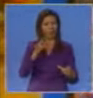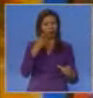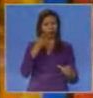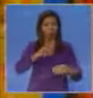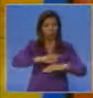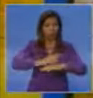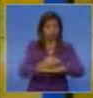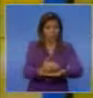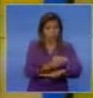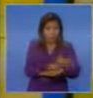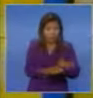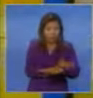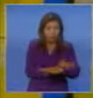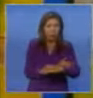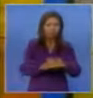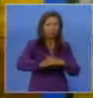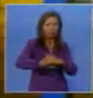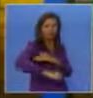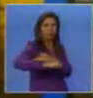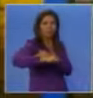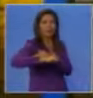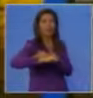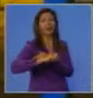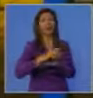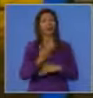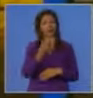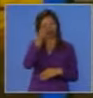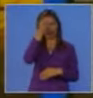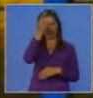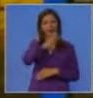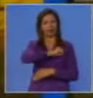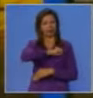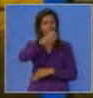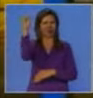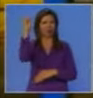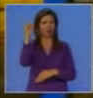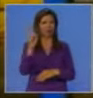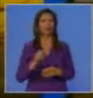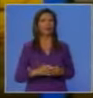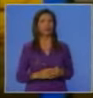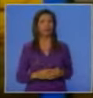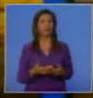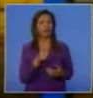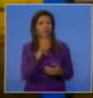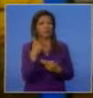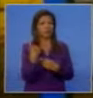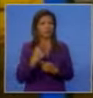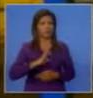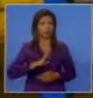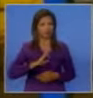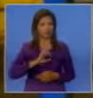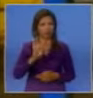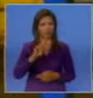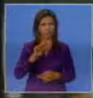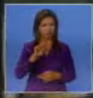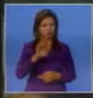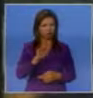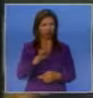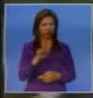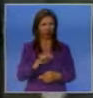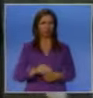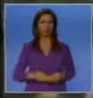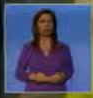termina el partido le dio un nuevo título al conjunto germano, en aquel momento nuevamente dirigido por Franz Beckenbauer.